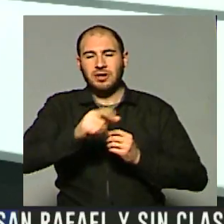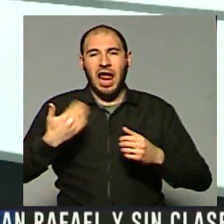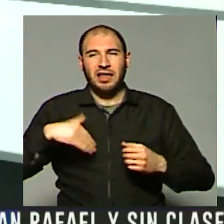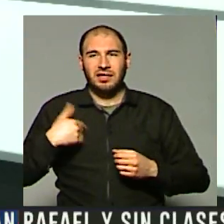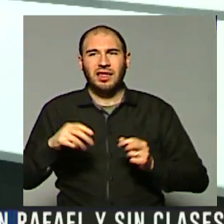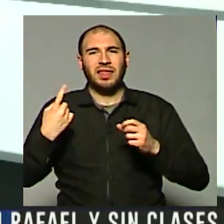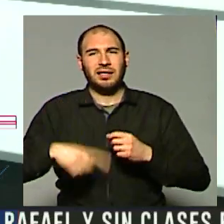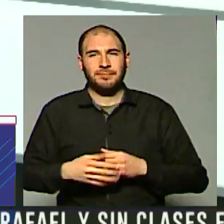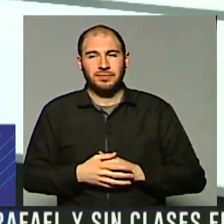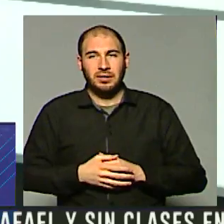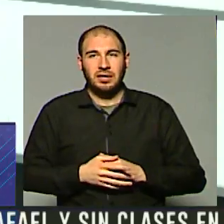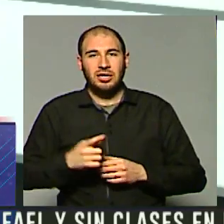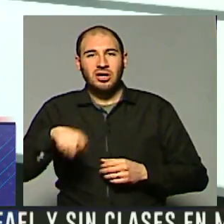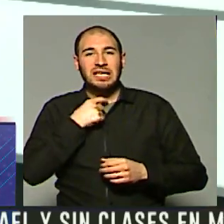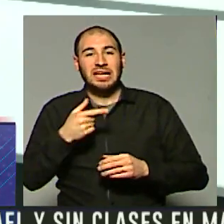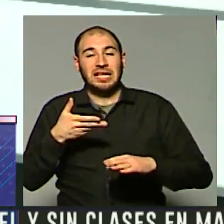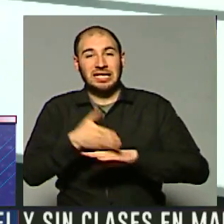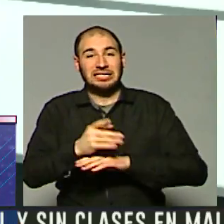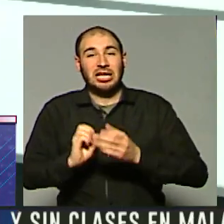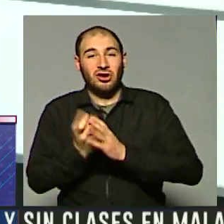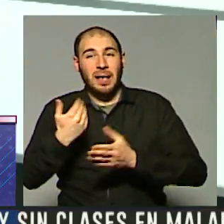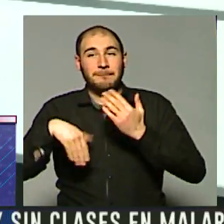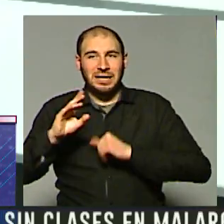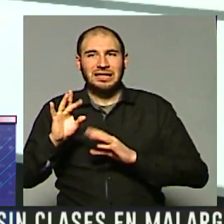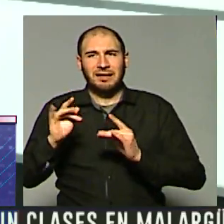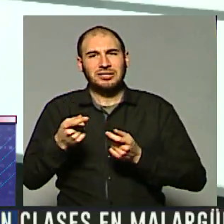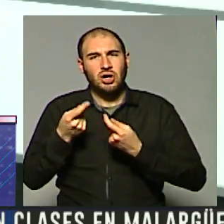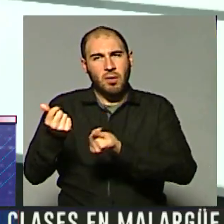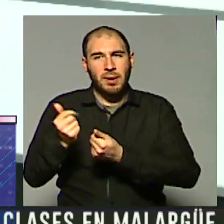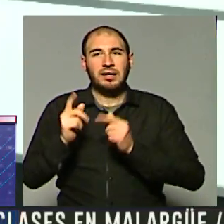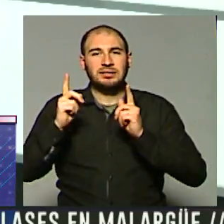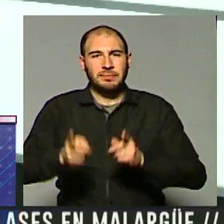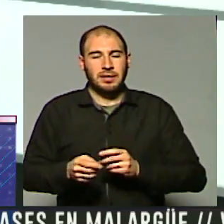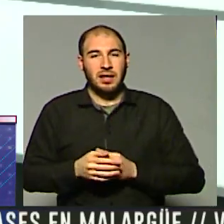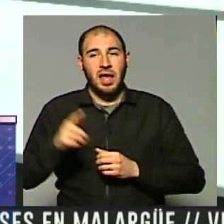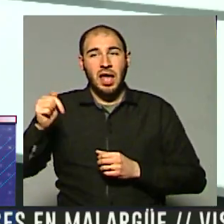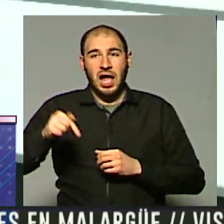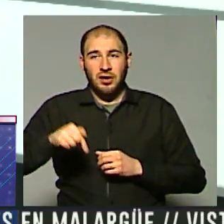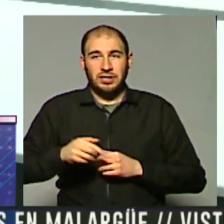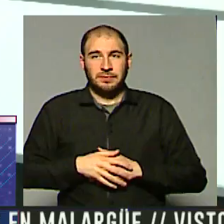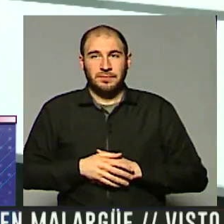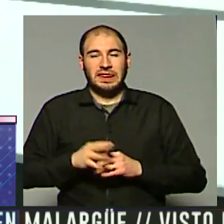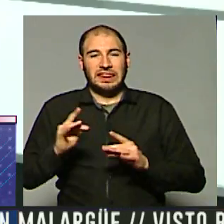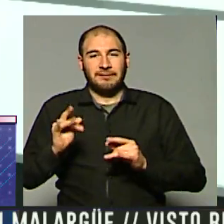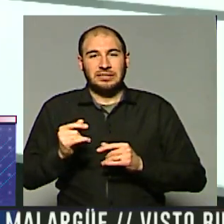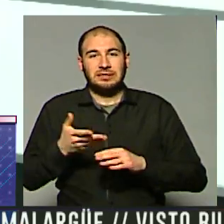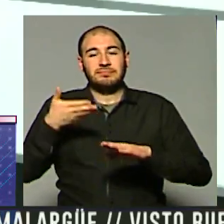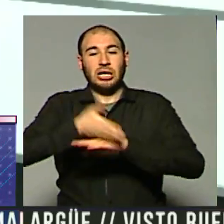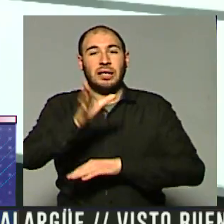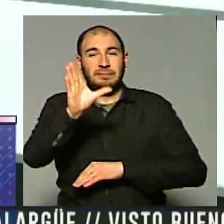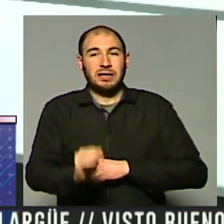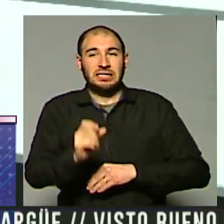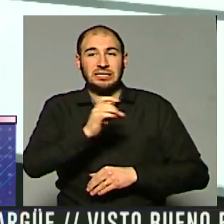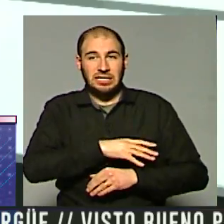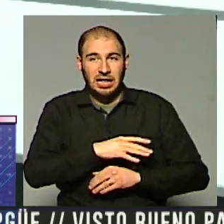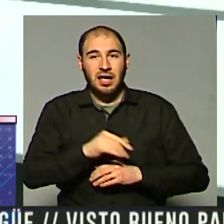es aquellos que quieren acceder a mejor tecnología, está complicado para la compra. También teniendo en cuenta que ahora está también difícil poder cruzar al vecino país, que